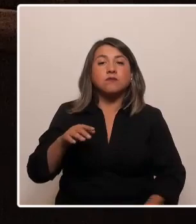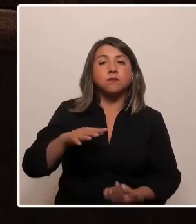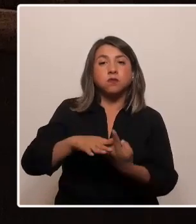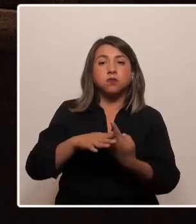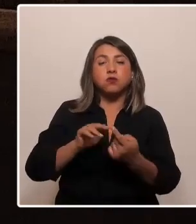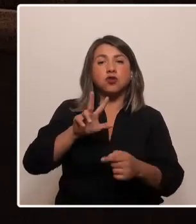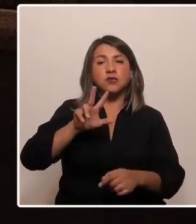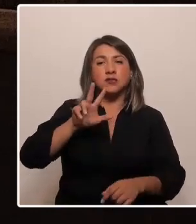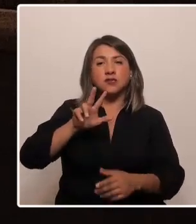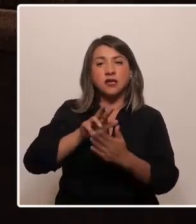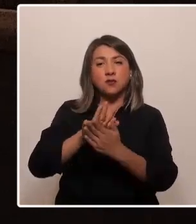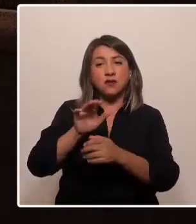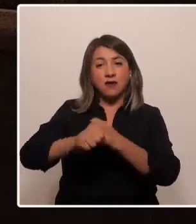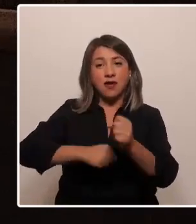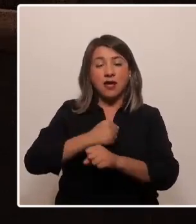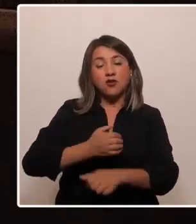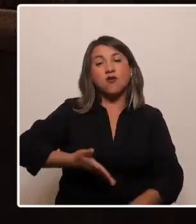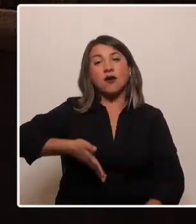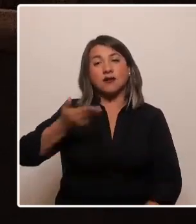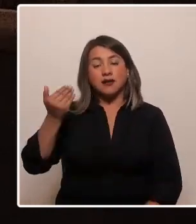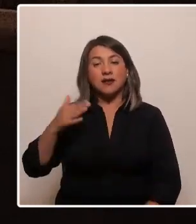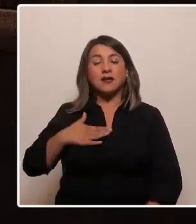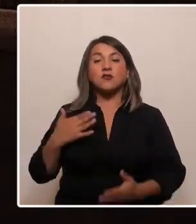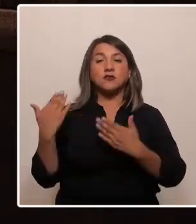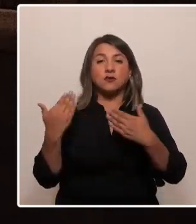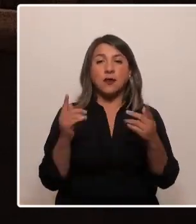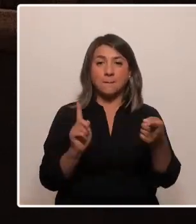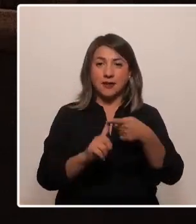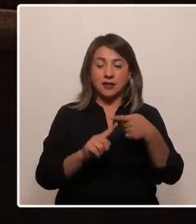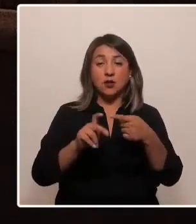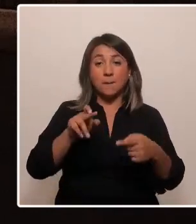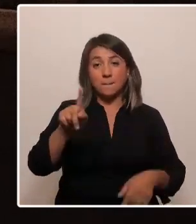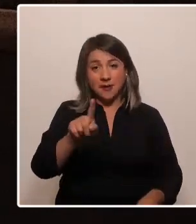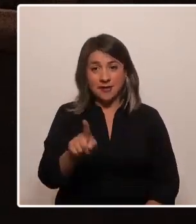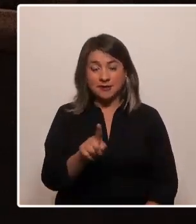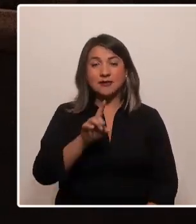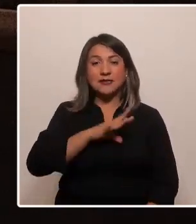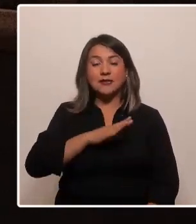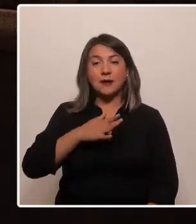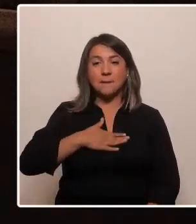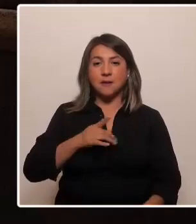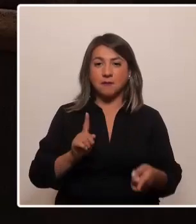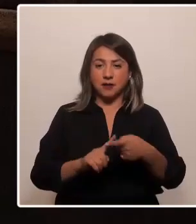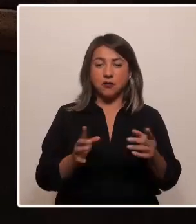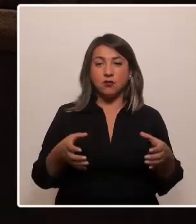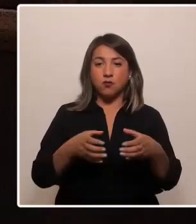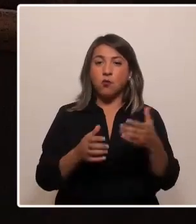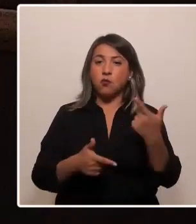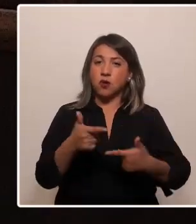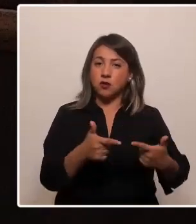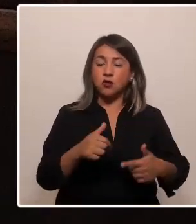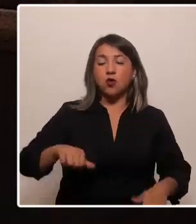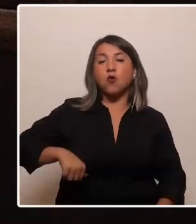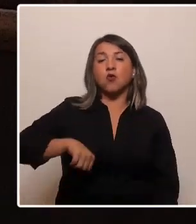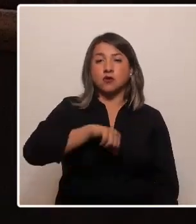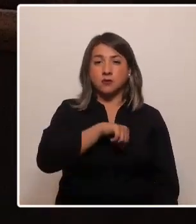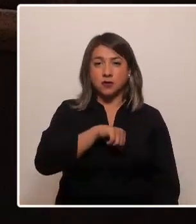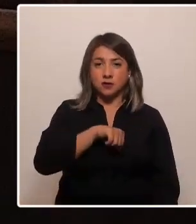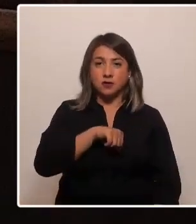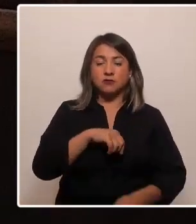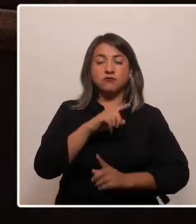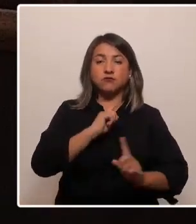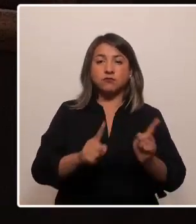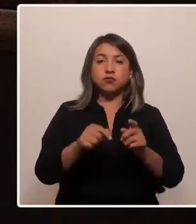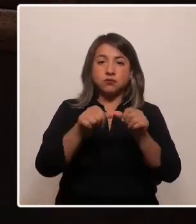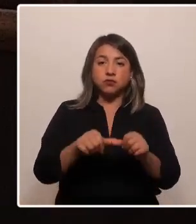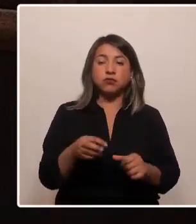89 años, quiero saludar al Partido Socialista de Chile, mi partido, del cual soy orgullosamente militante por más de 30